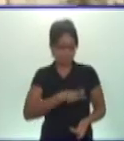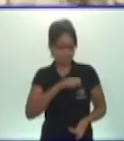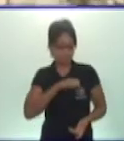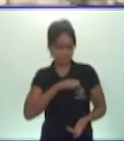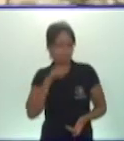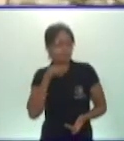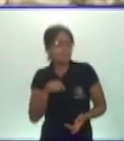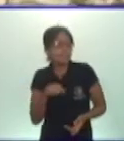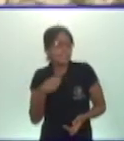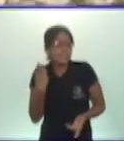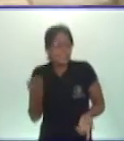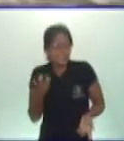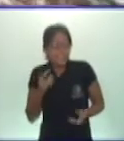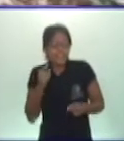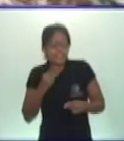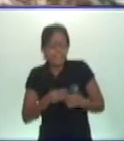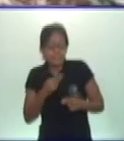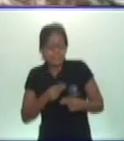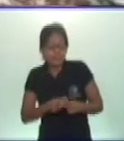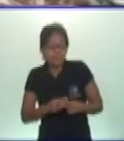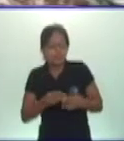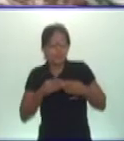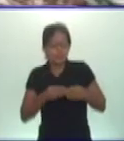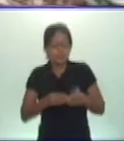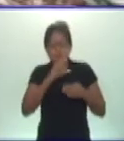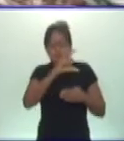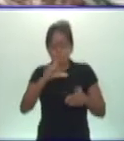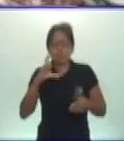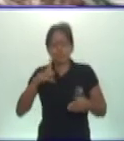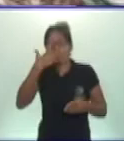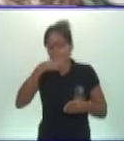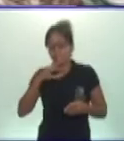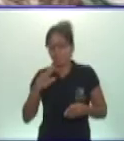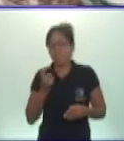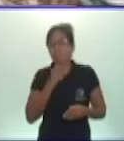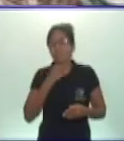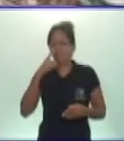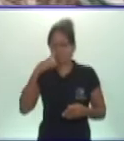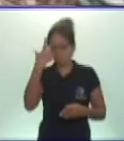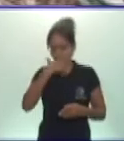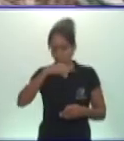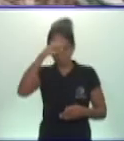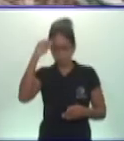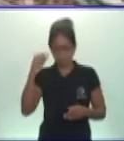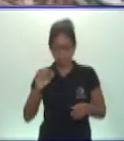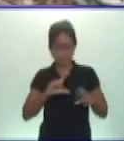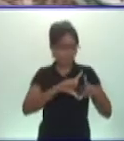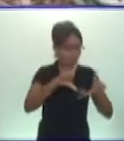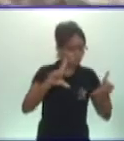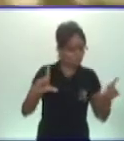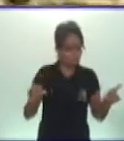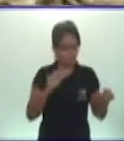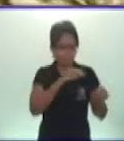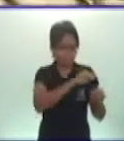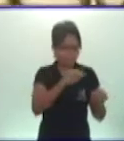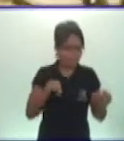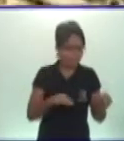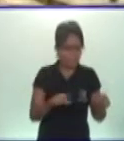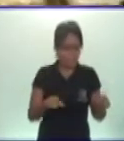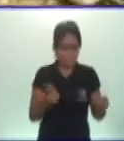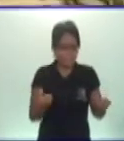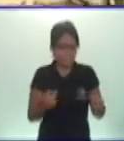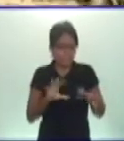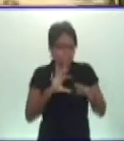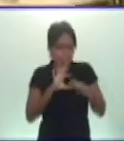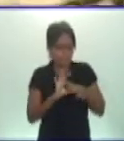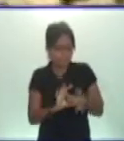conocida como Puerto Carenas. Posee una ubicación estratégica tanto geográfica como económica debido a su confluencia